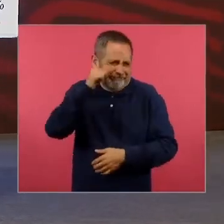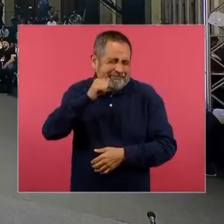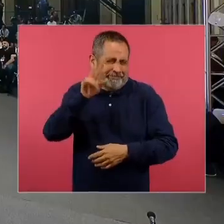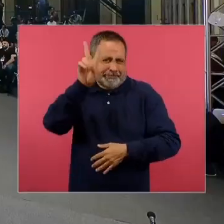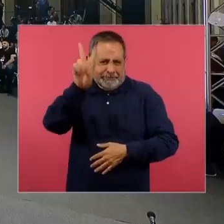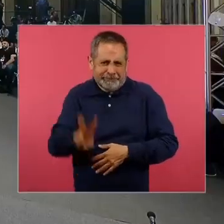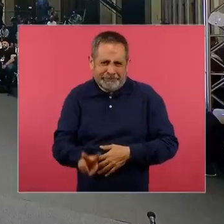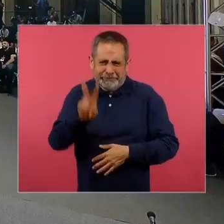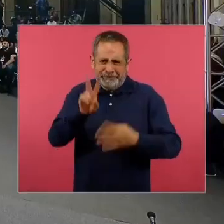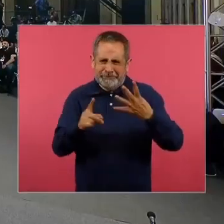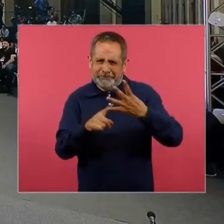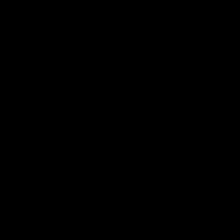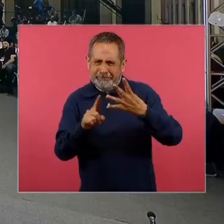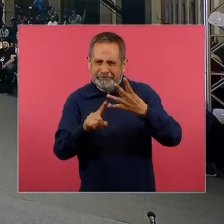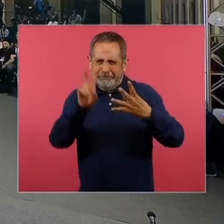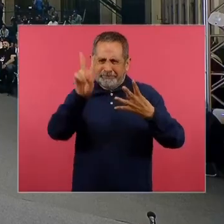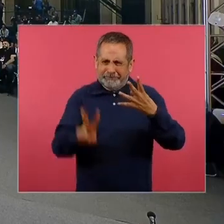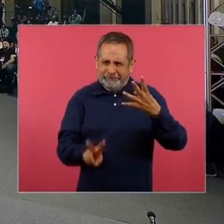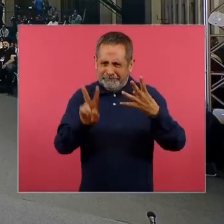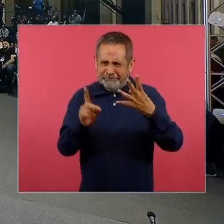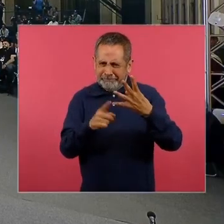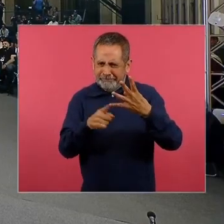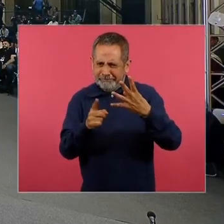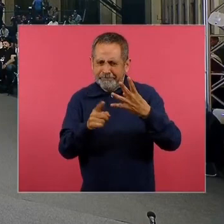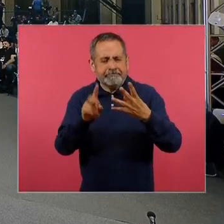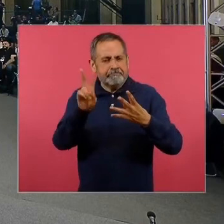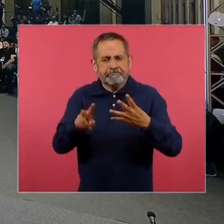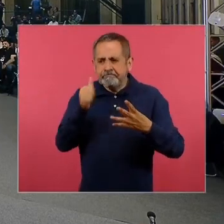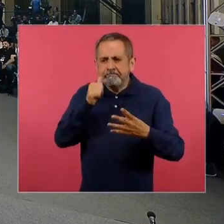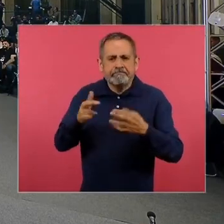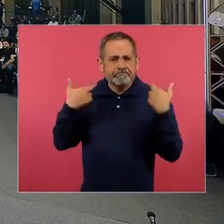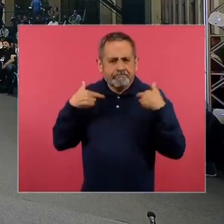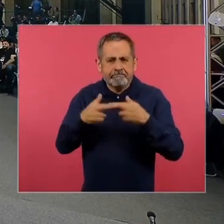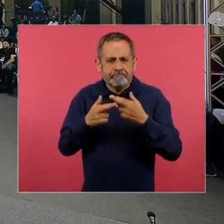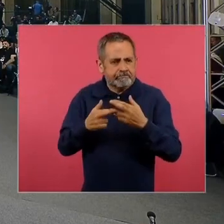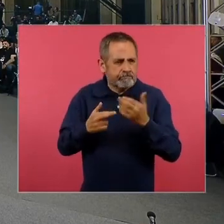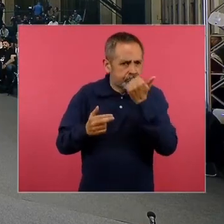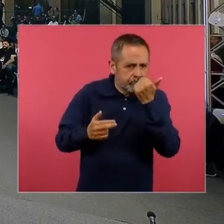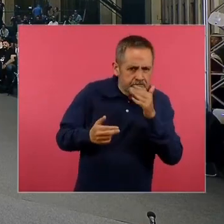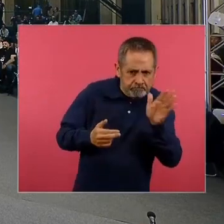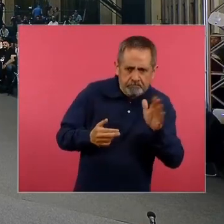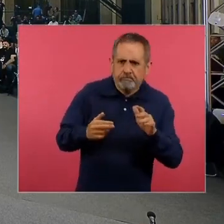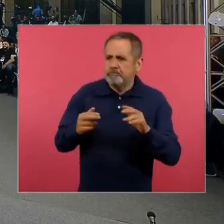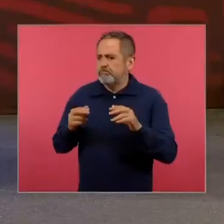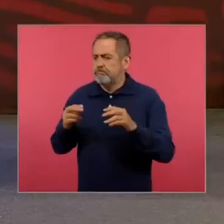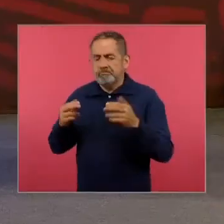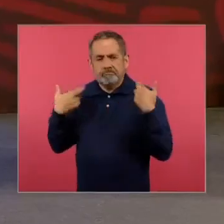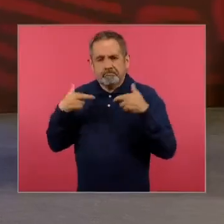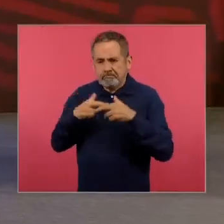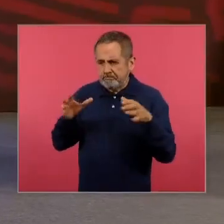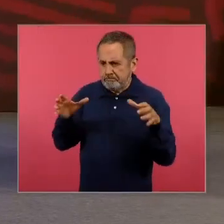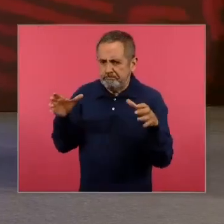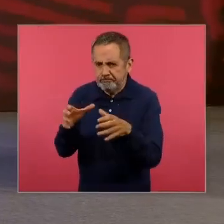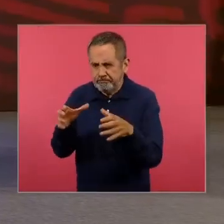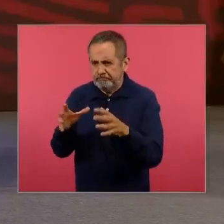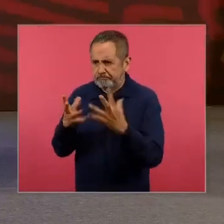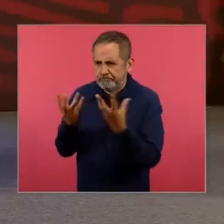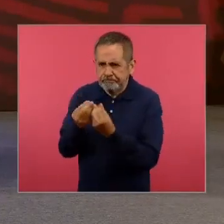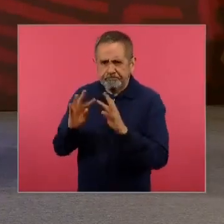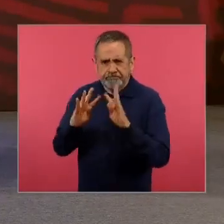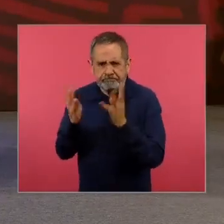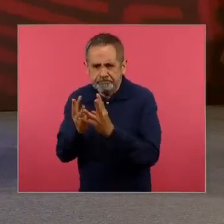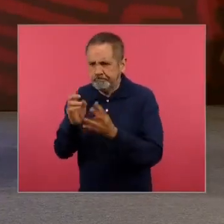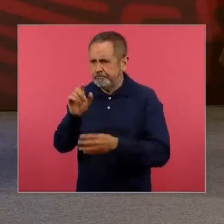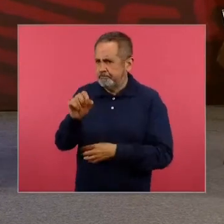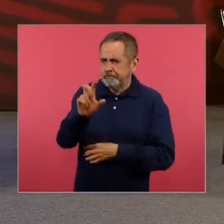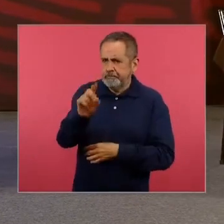de cada mes se reúnen los maestros. ¿Y para qué se reúnen? En la escuela se reúnen 20, 30, a